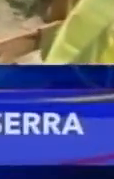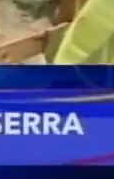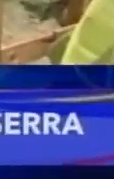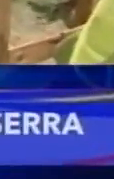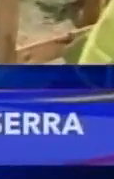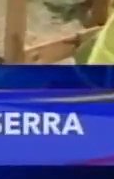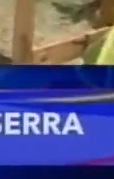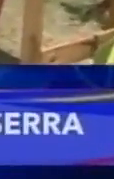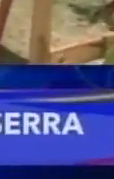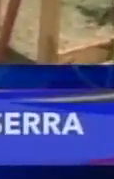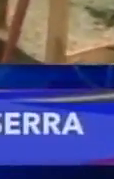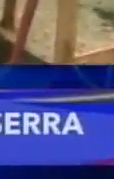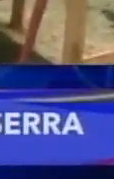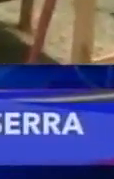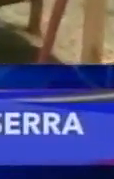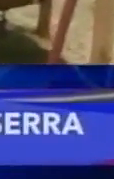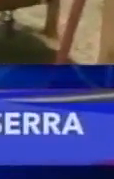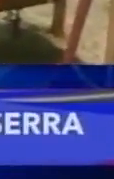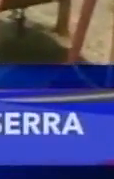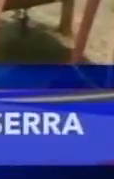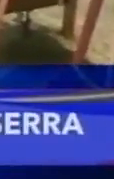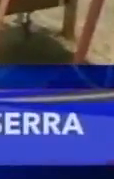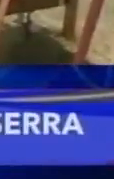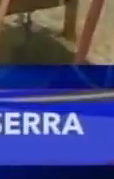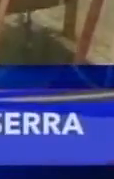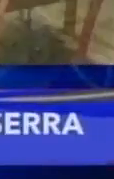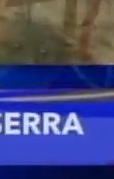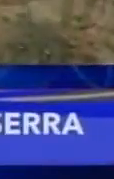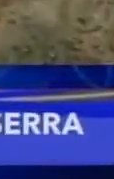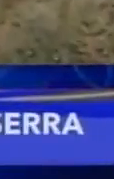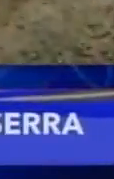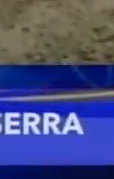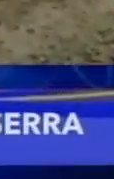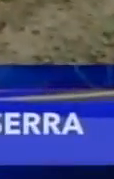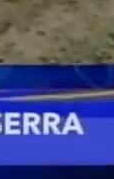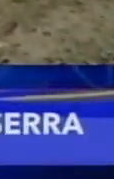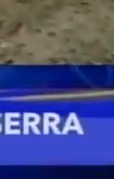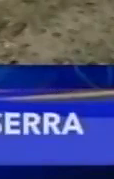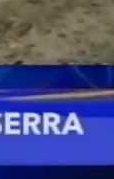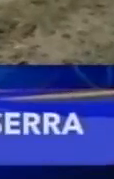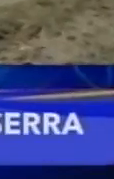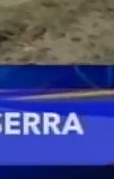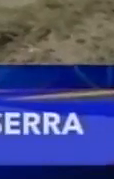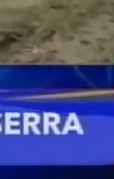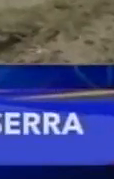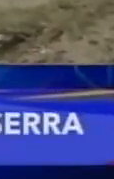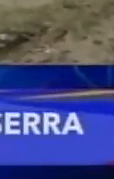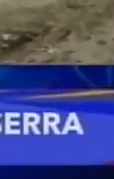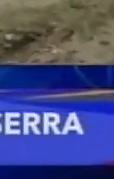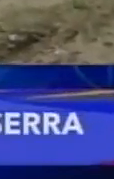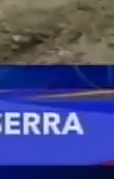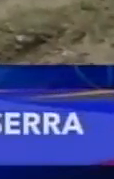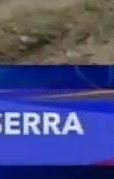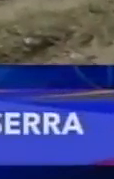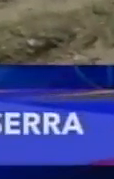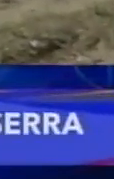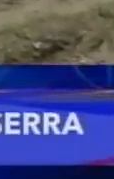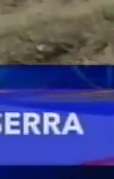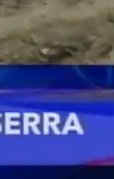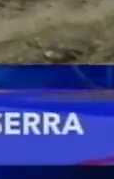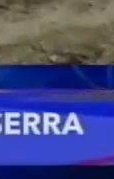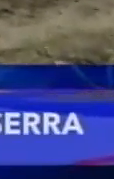estas hermosuras bailan, tenemos allá los niños y niñas de la patria. Cultura, miren. Nosotros continuamos al